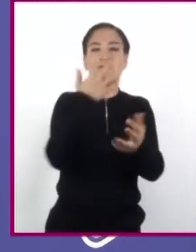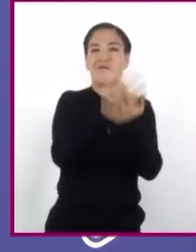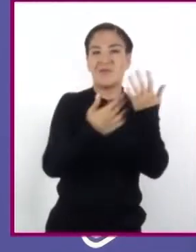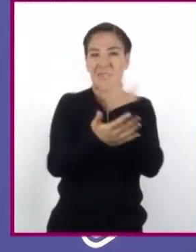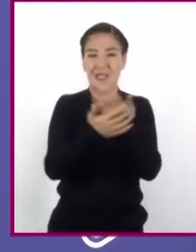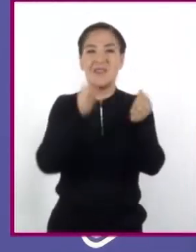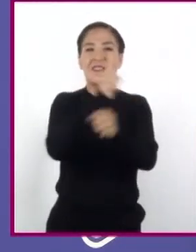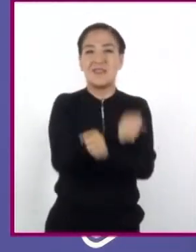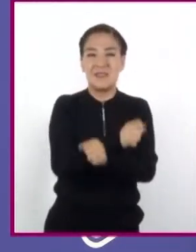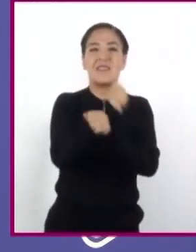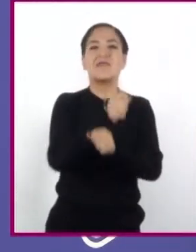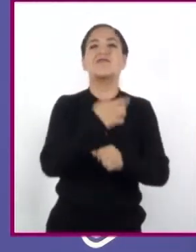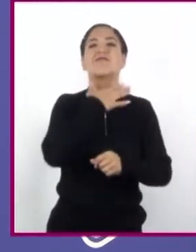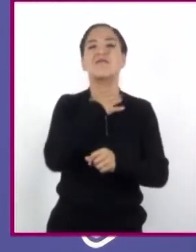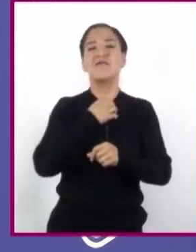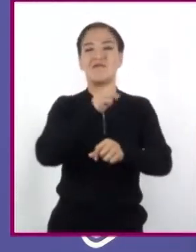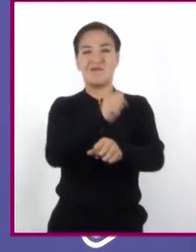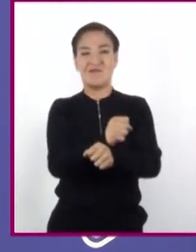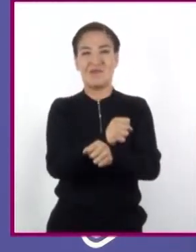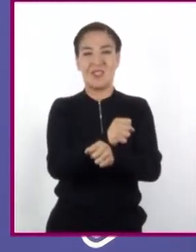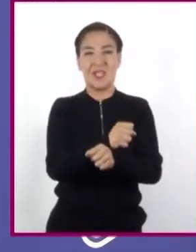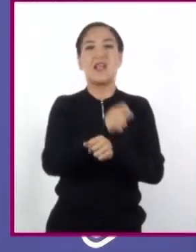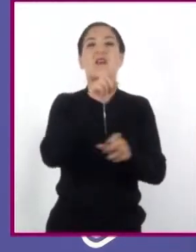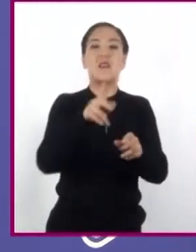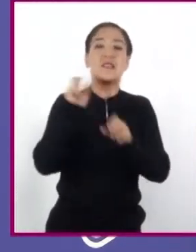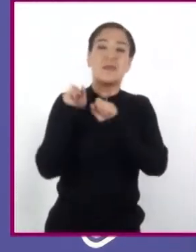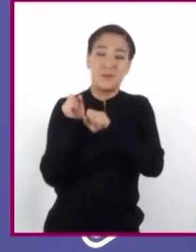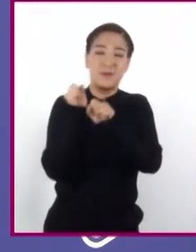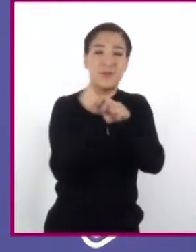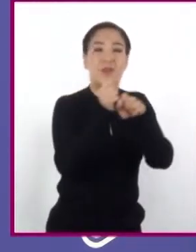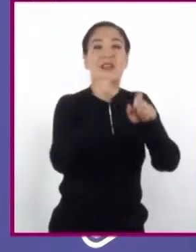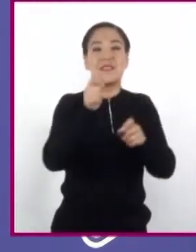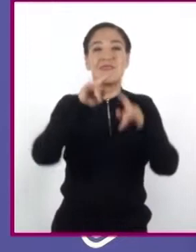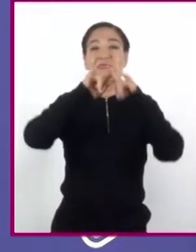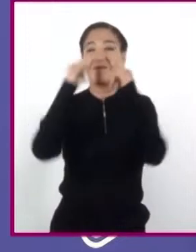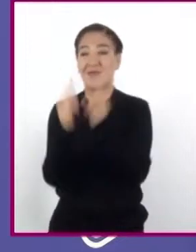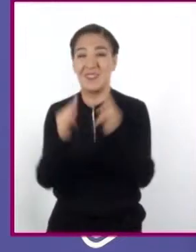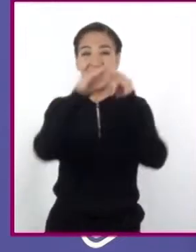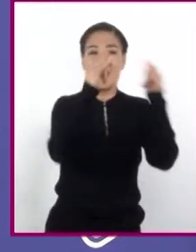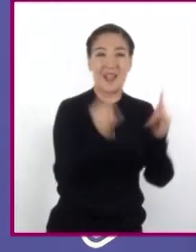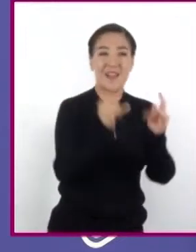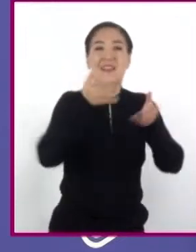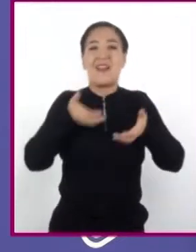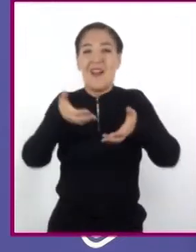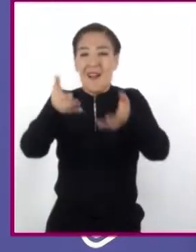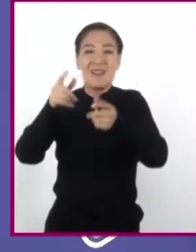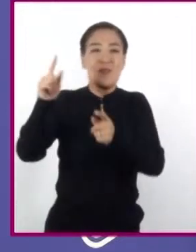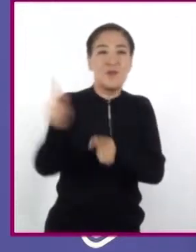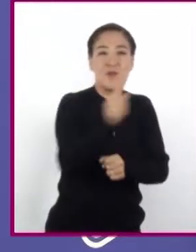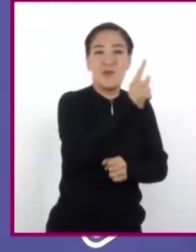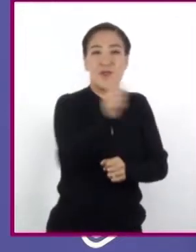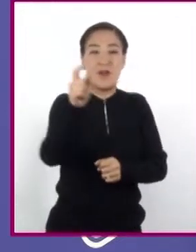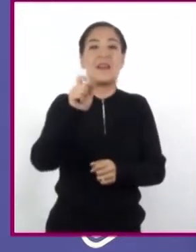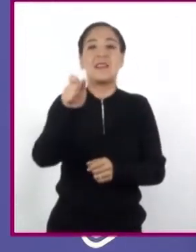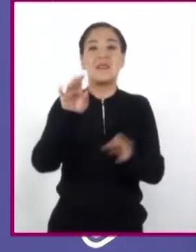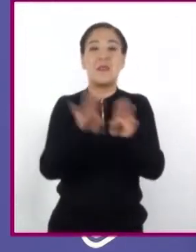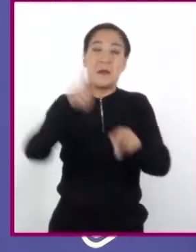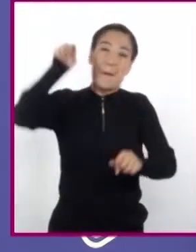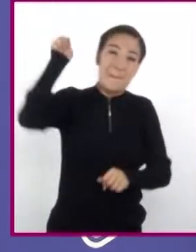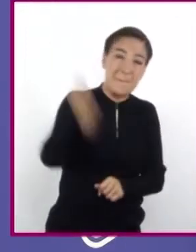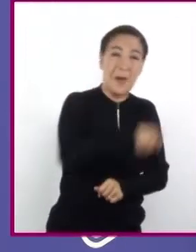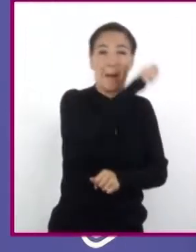y la garganta. Con una soga fue llevada por las calles y tianguis de la ciudad, dándole 200